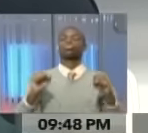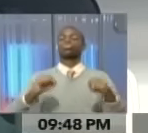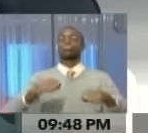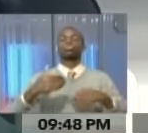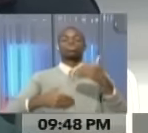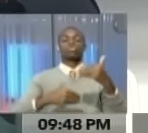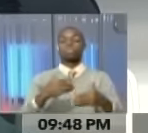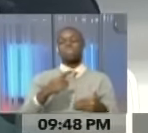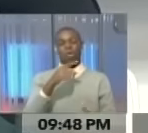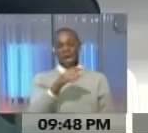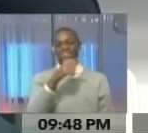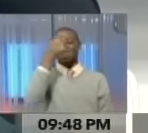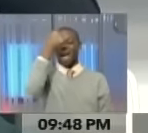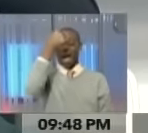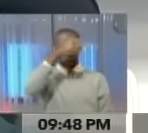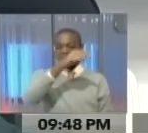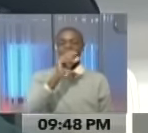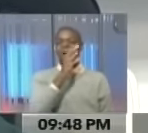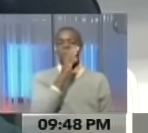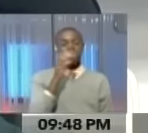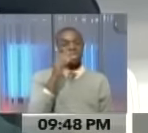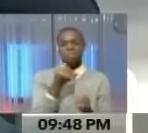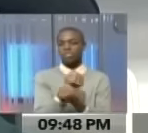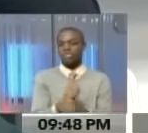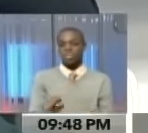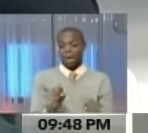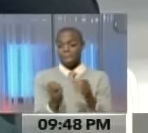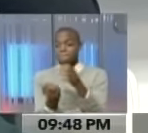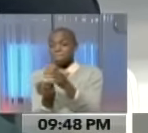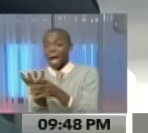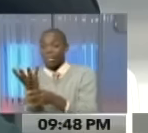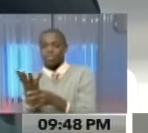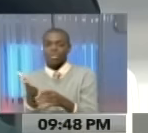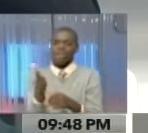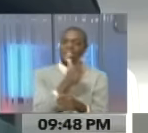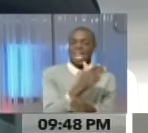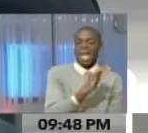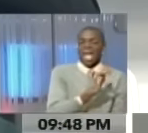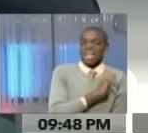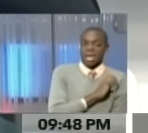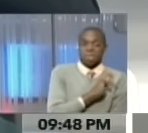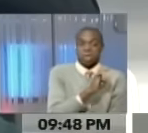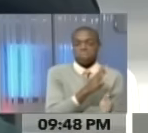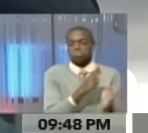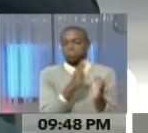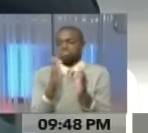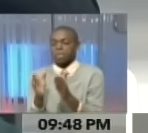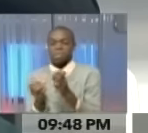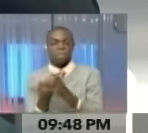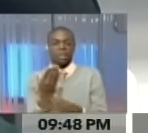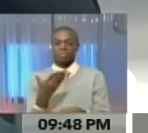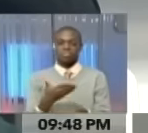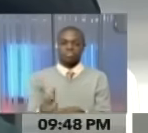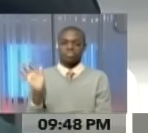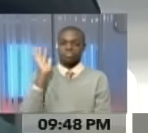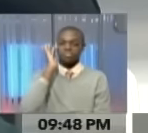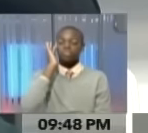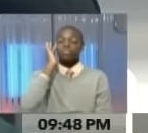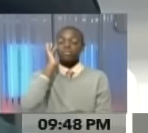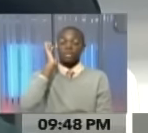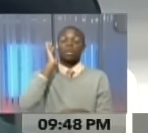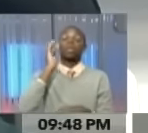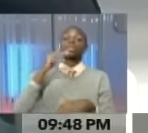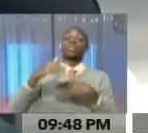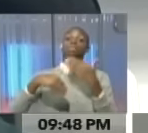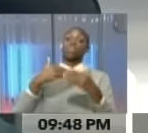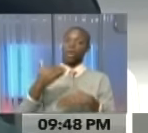activando Como lo hicieron en el mes de mayo que se pudiera convocar para este mismo año luego ocurre eventos que en cualquier otra parte del mundo